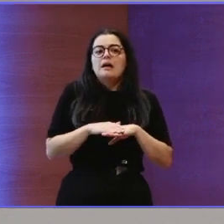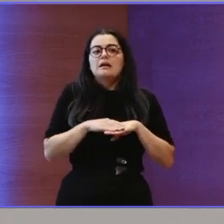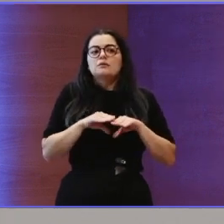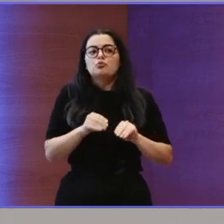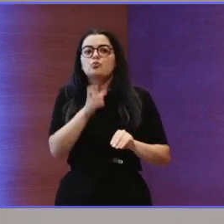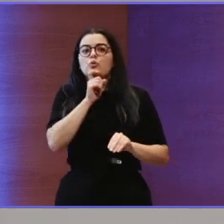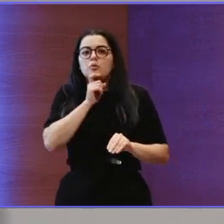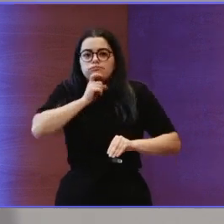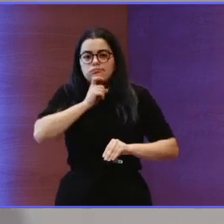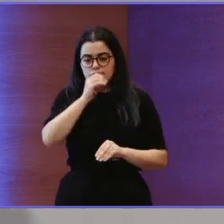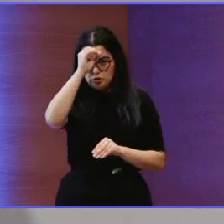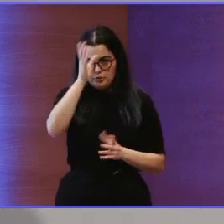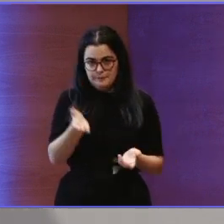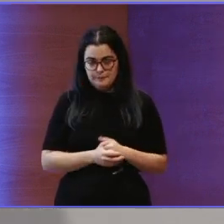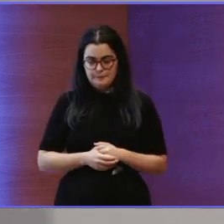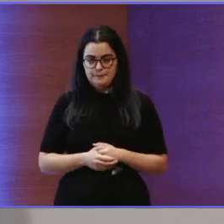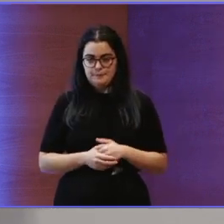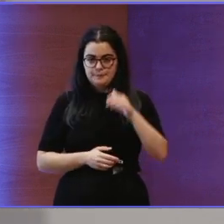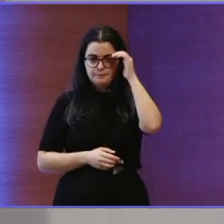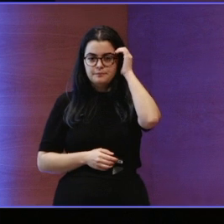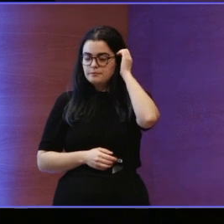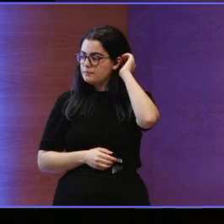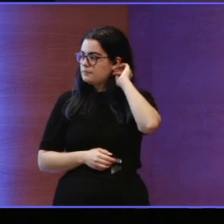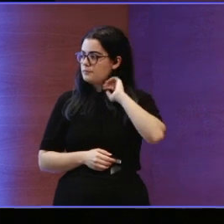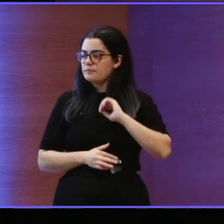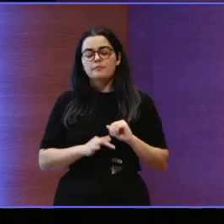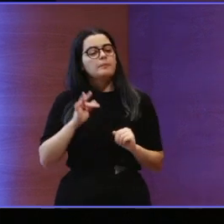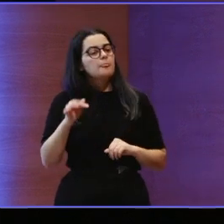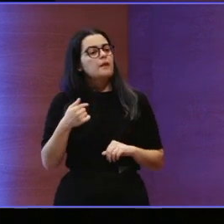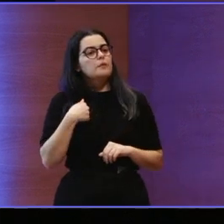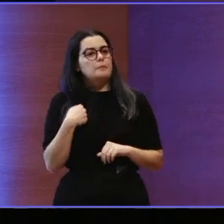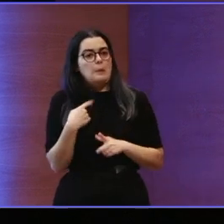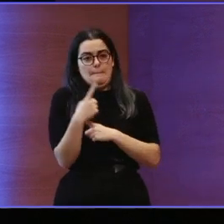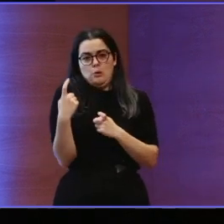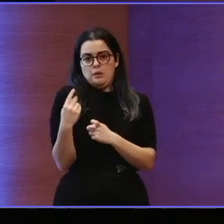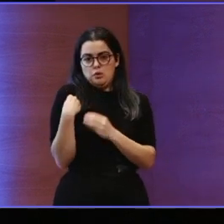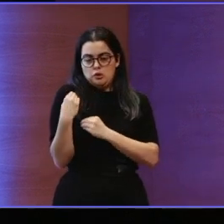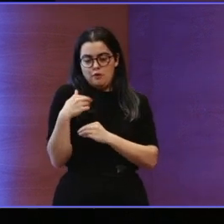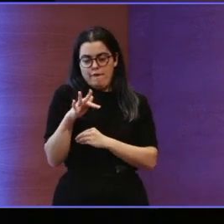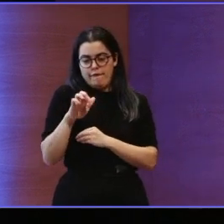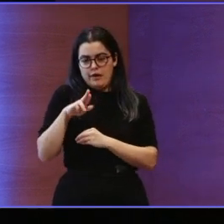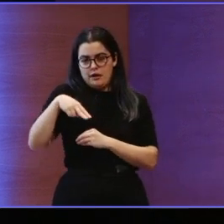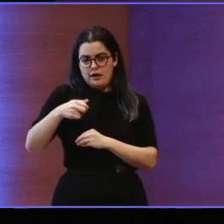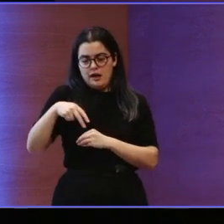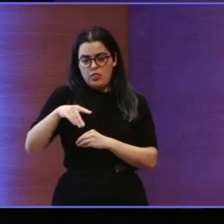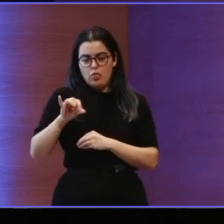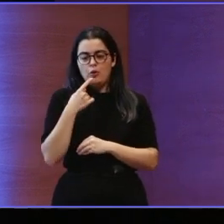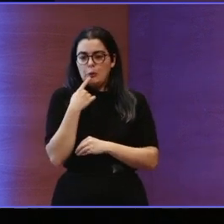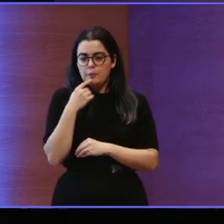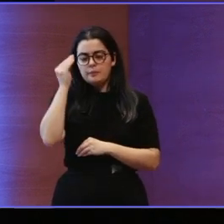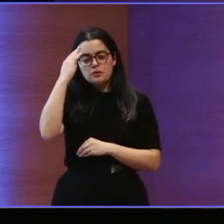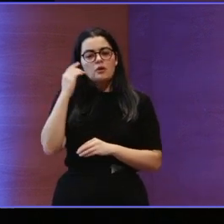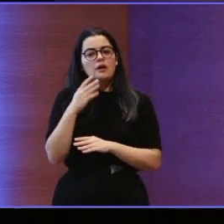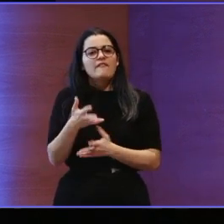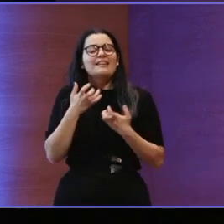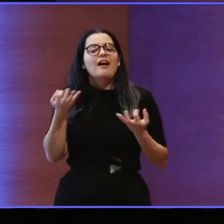sé sí no yo en respecto a la pregunta que haca Fernando e le veo una ventaja que es que responde a la realidad